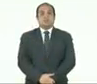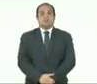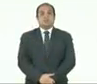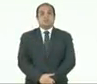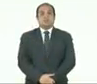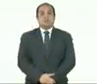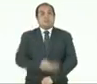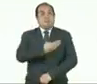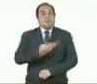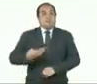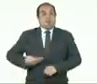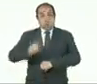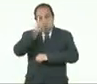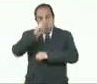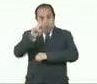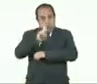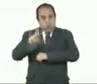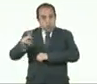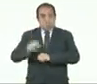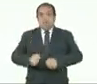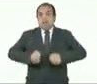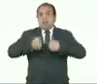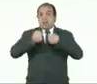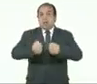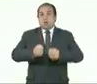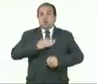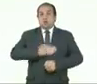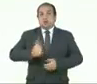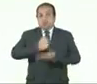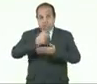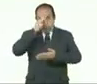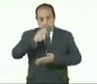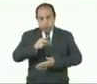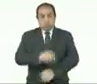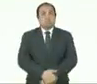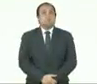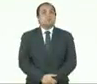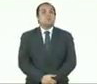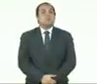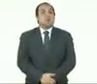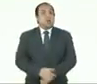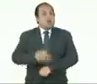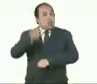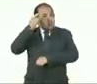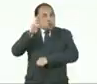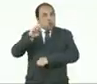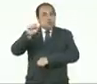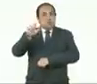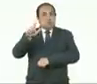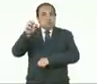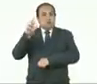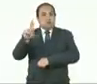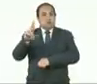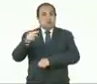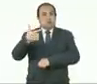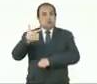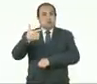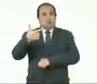El presidente del Consejo Ciudadano para la Seguridad y Justicia de la Ciudad de México, doctor Salvador Guerrero